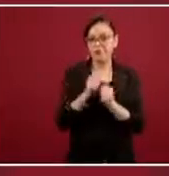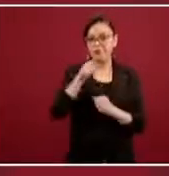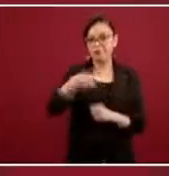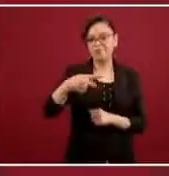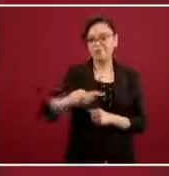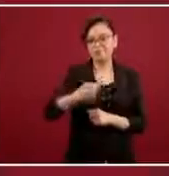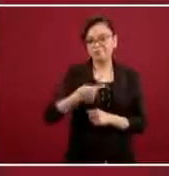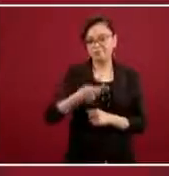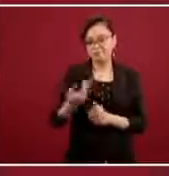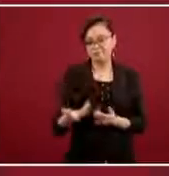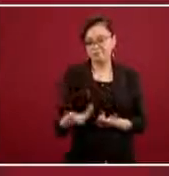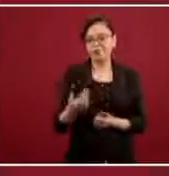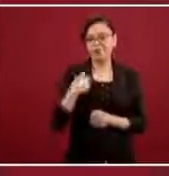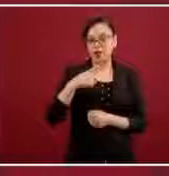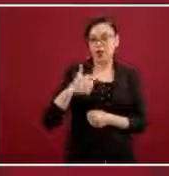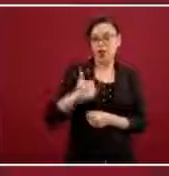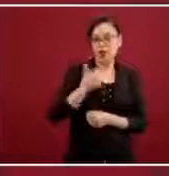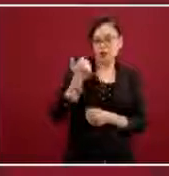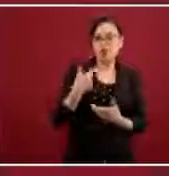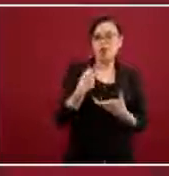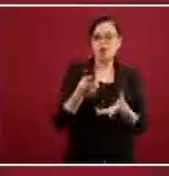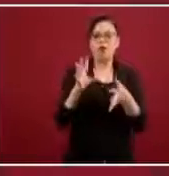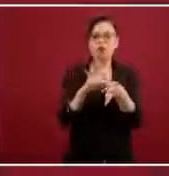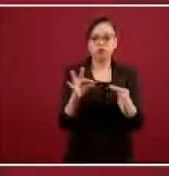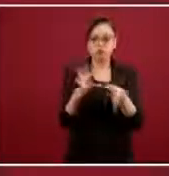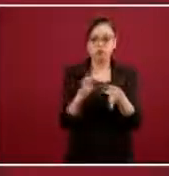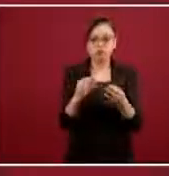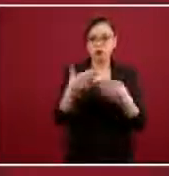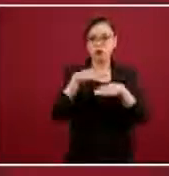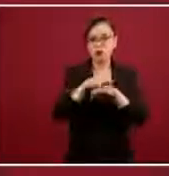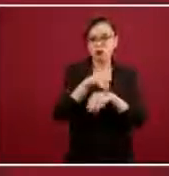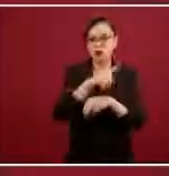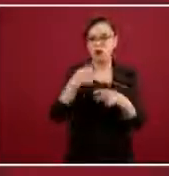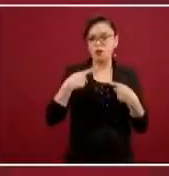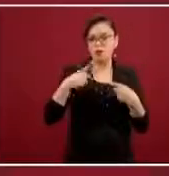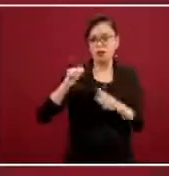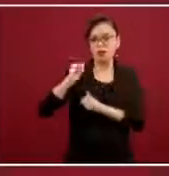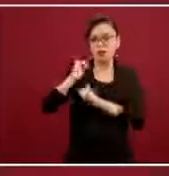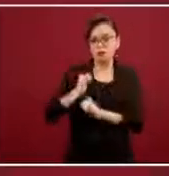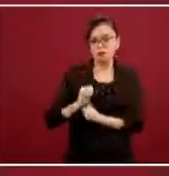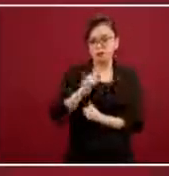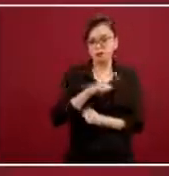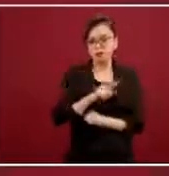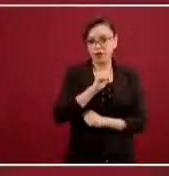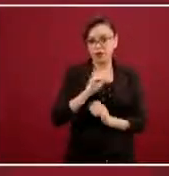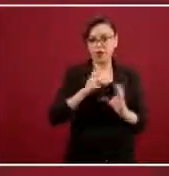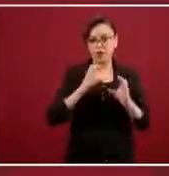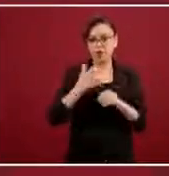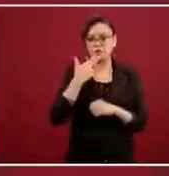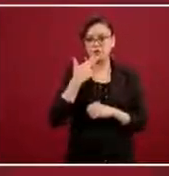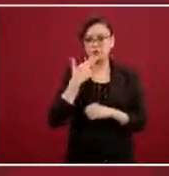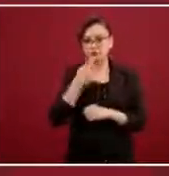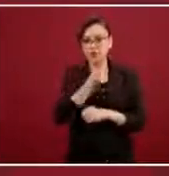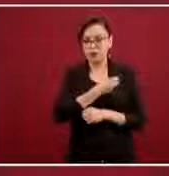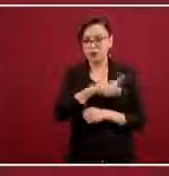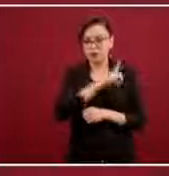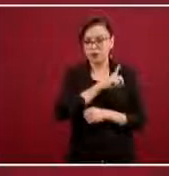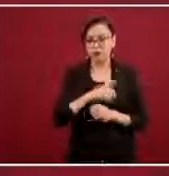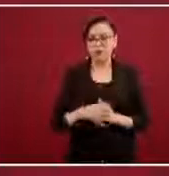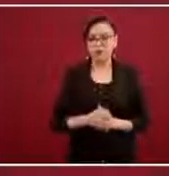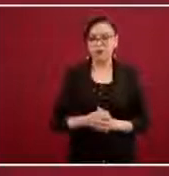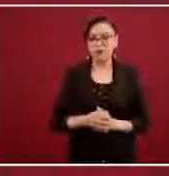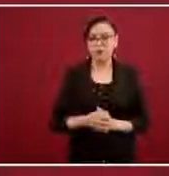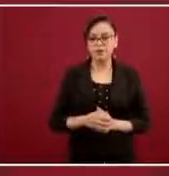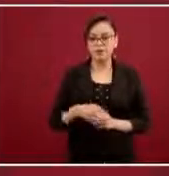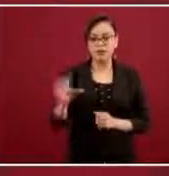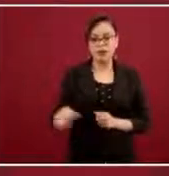siguiente, y a propósito de lo que usted preguntaba sobre las autoridades sanitarias. Los gobiernos estatales son autoridad sanitaria, tanto como son